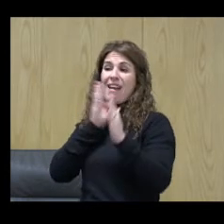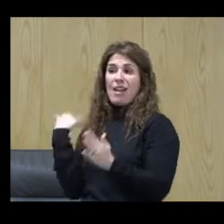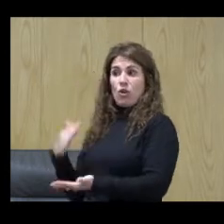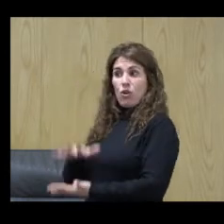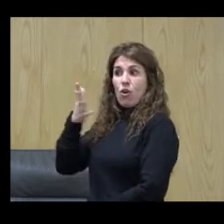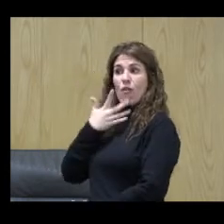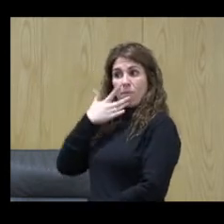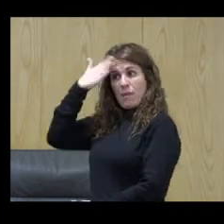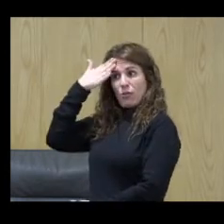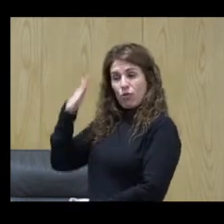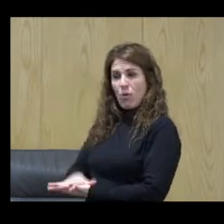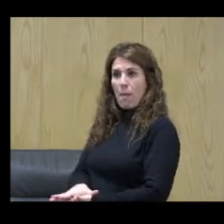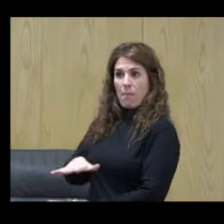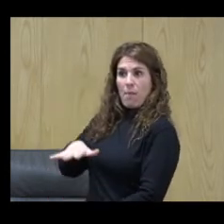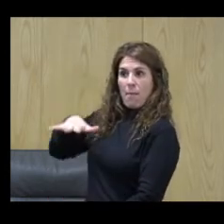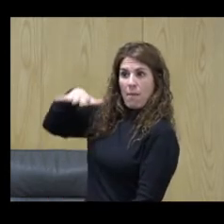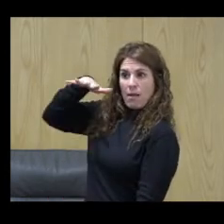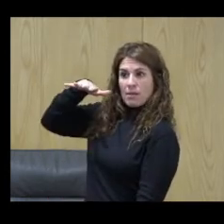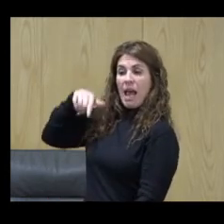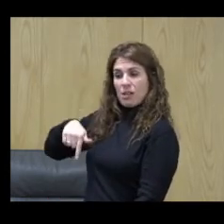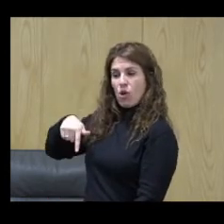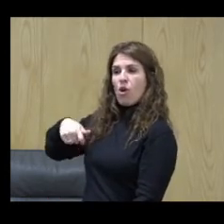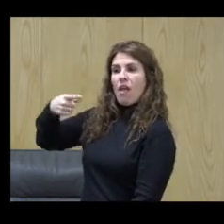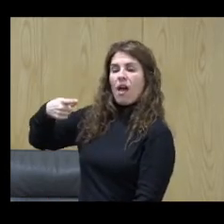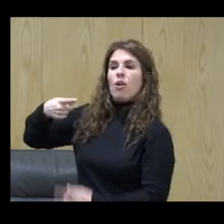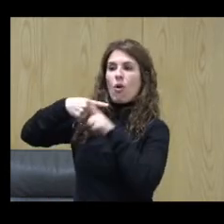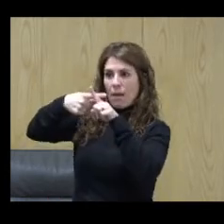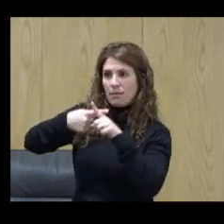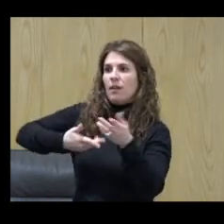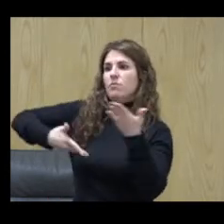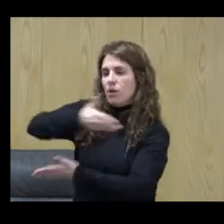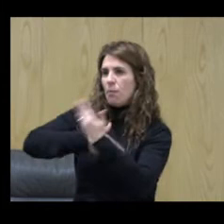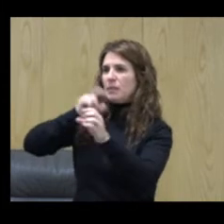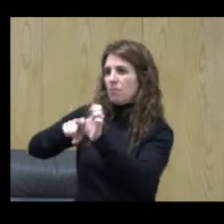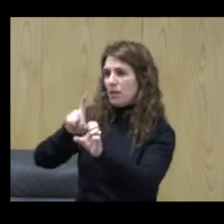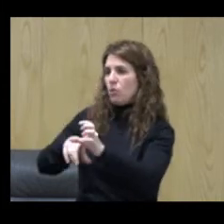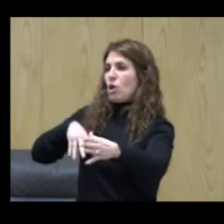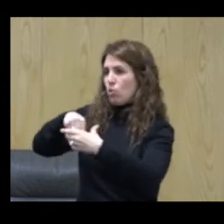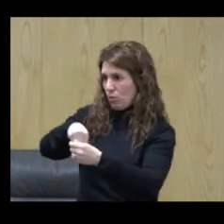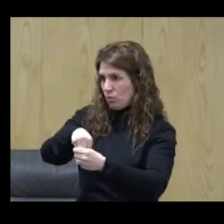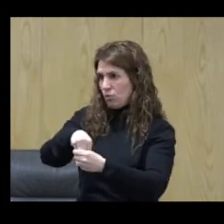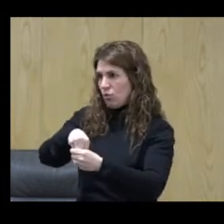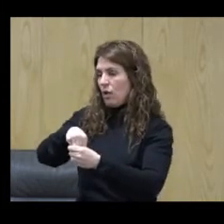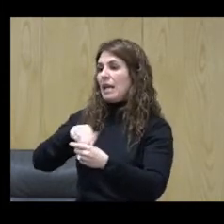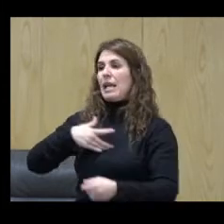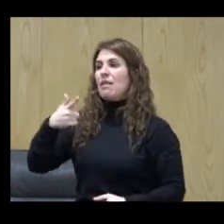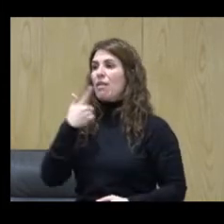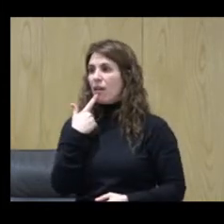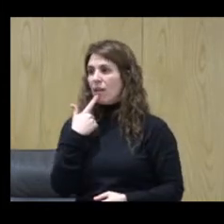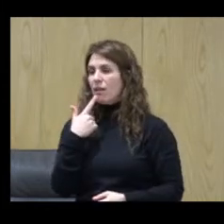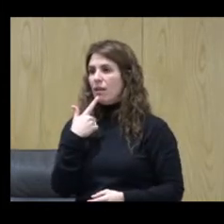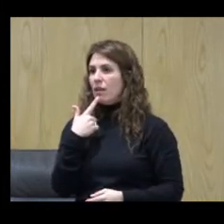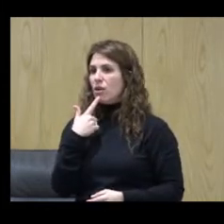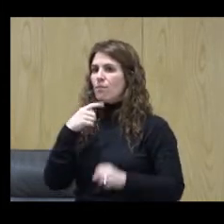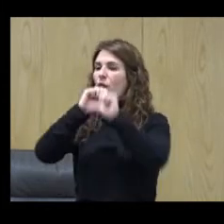ampliando los vamos compartiendo y nos hacen ser más participativos, más inclusivos, y eso necesariamente implica una nueva forma